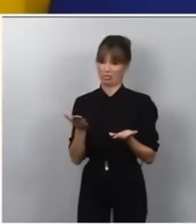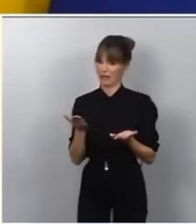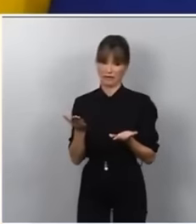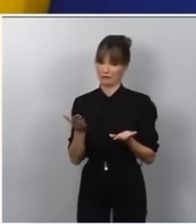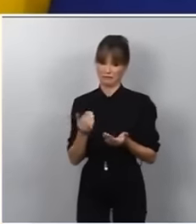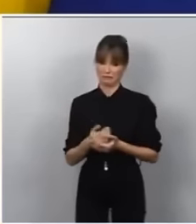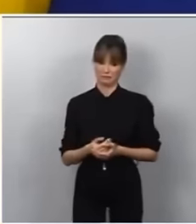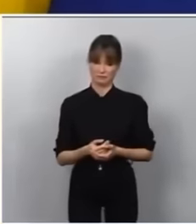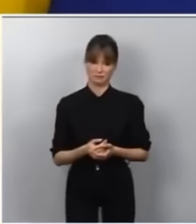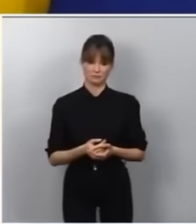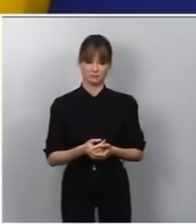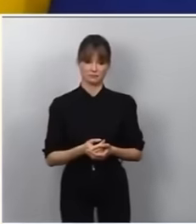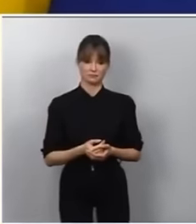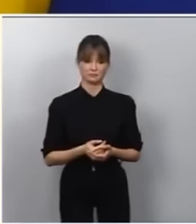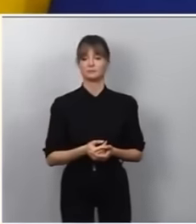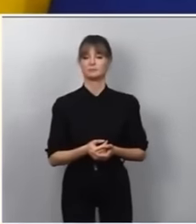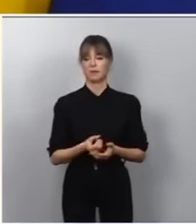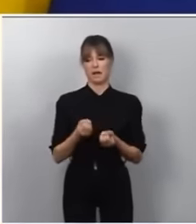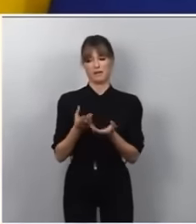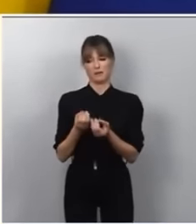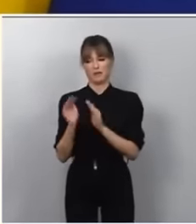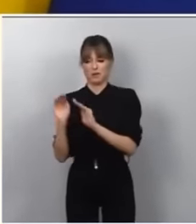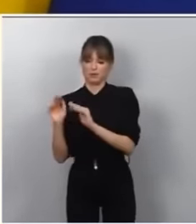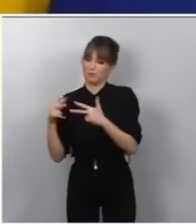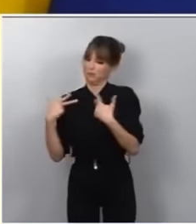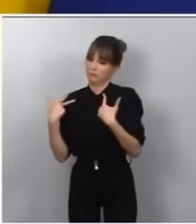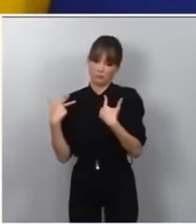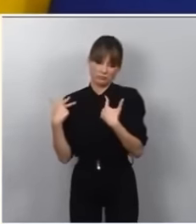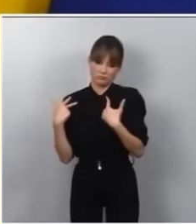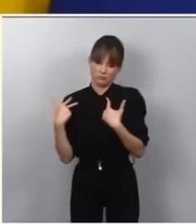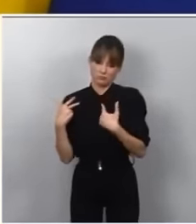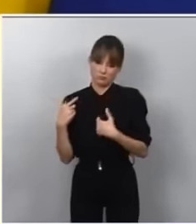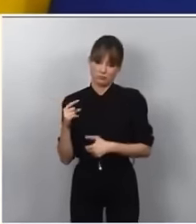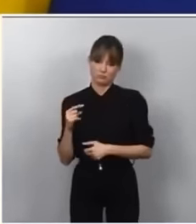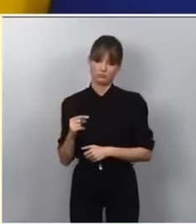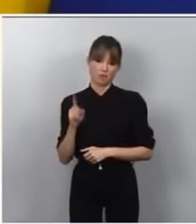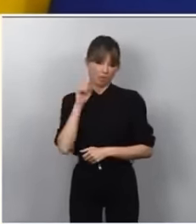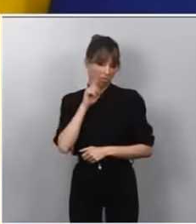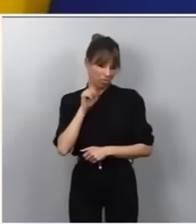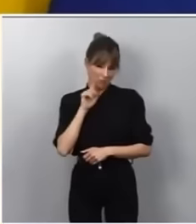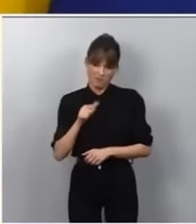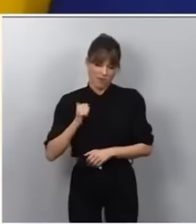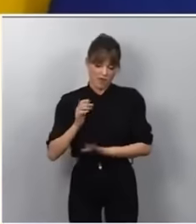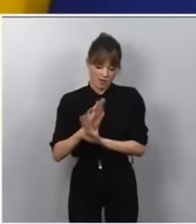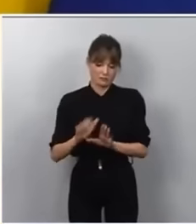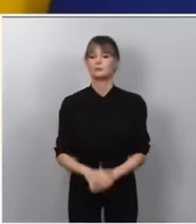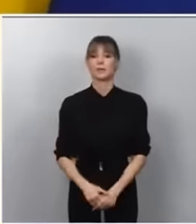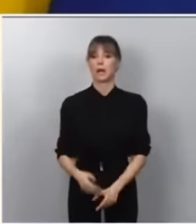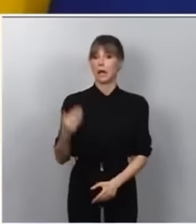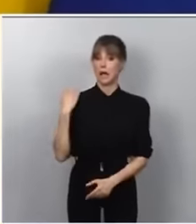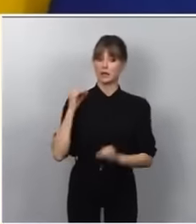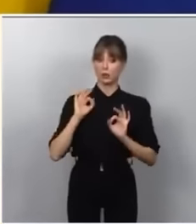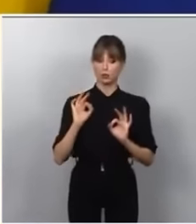Todas sus afirmaciones y sus declaraciones, si me permiten, son absolutamente falsas e injuriosas. Y es que además ayer, cuando